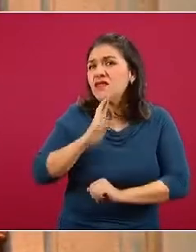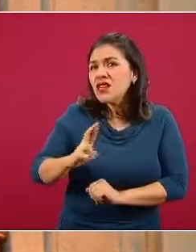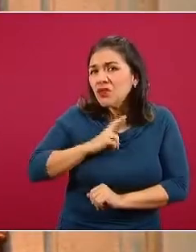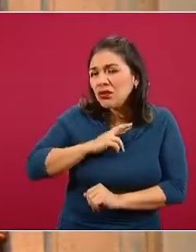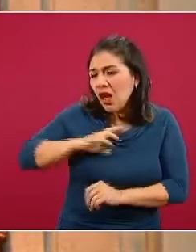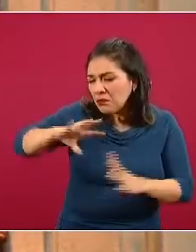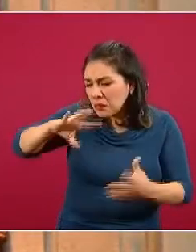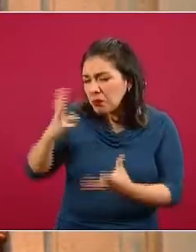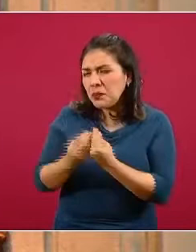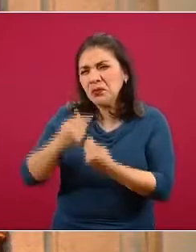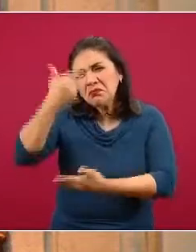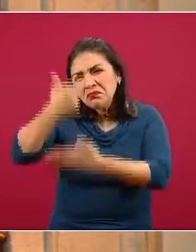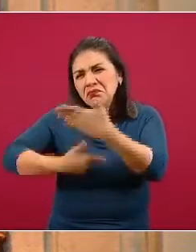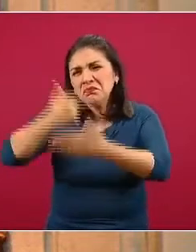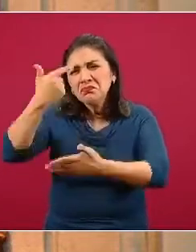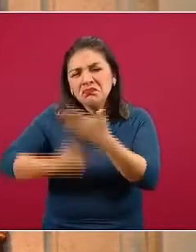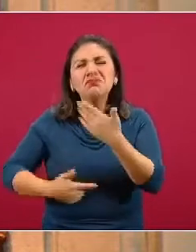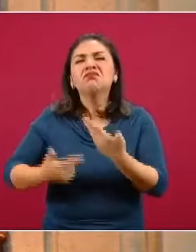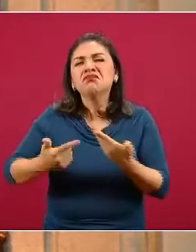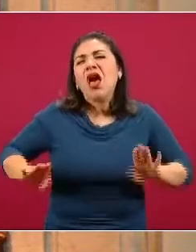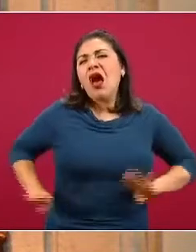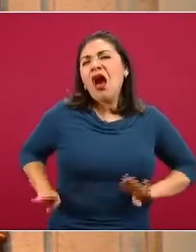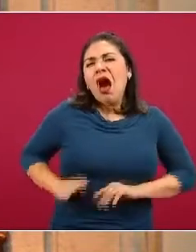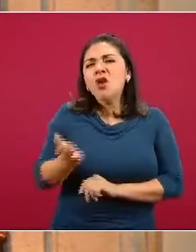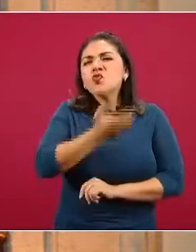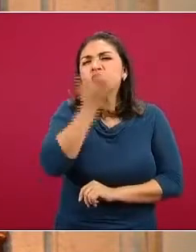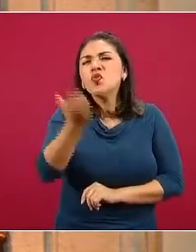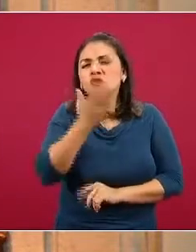que aún no tienen una clasificación, sumados a los que ya